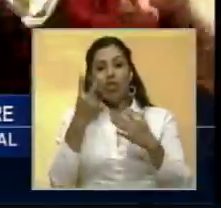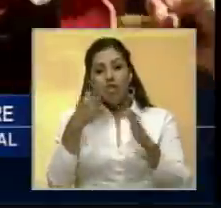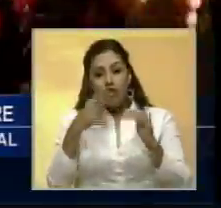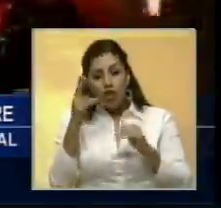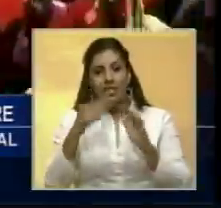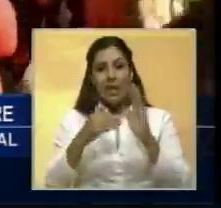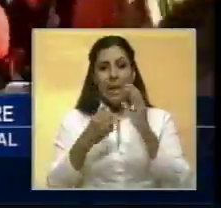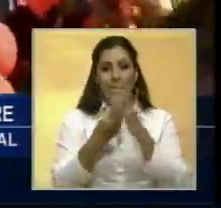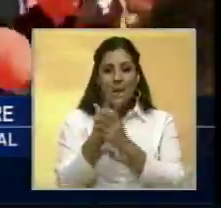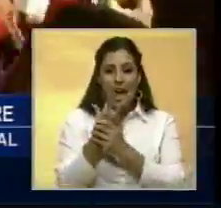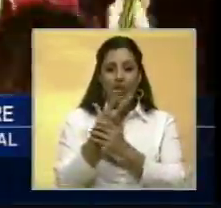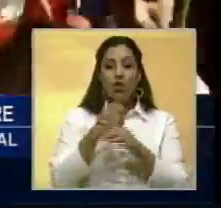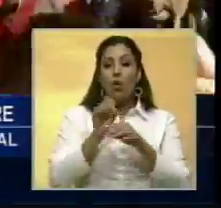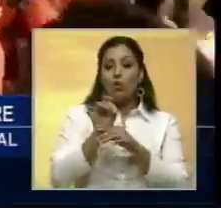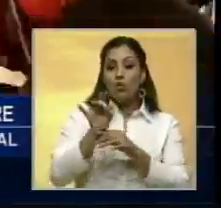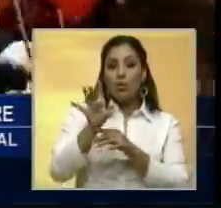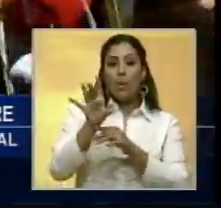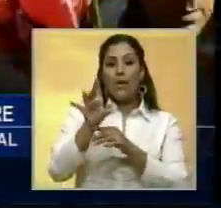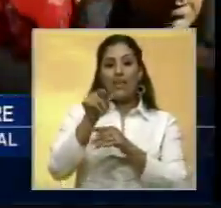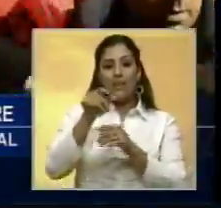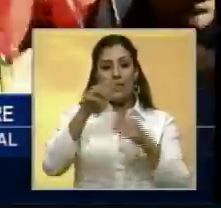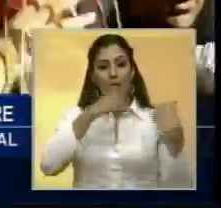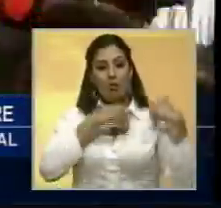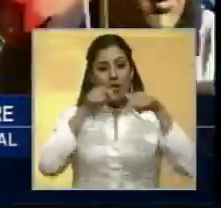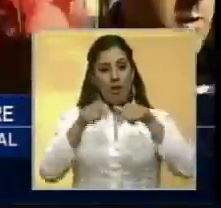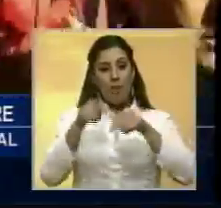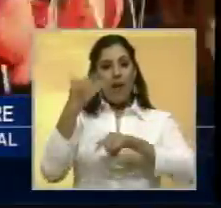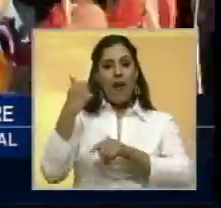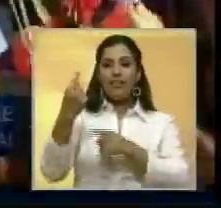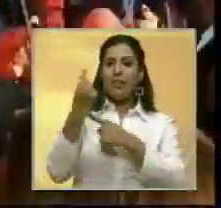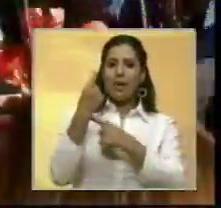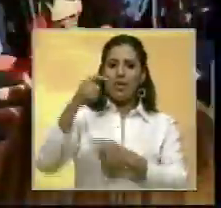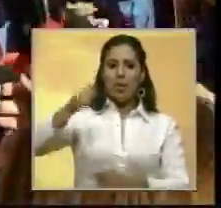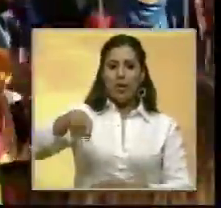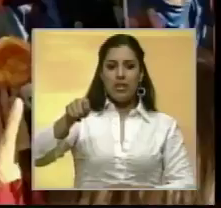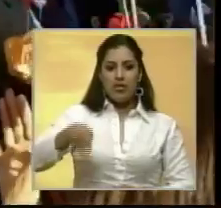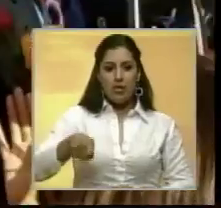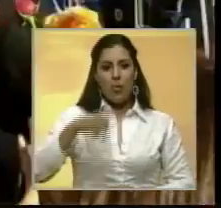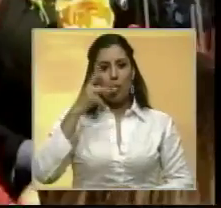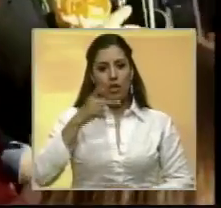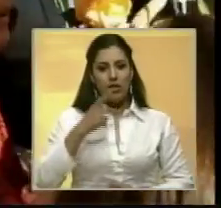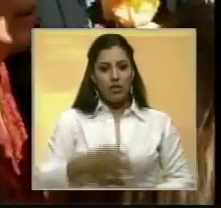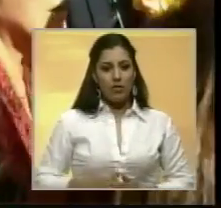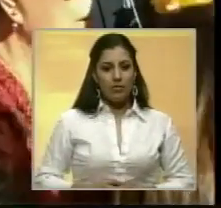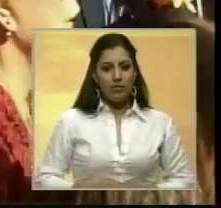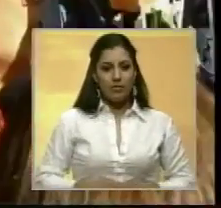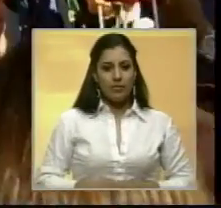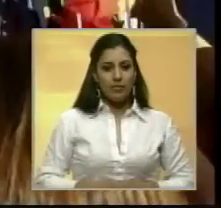12 de mayo, cuando fue suspendida de su cargo antes de ser sometida al juicio político.